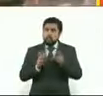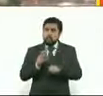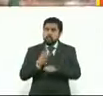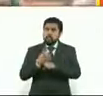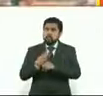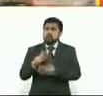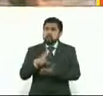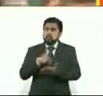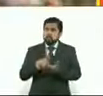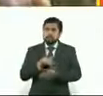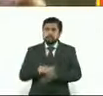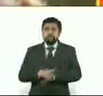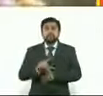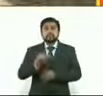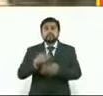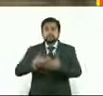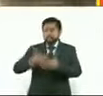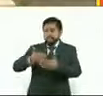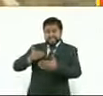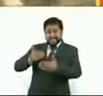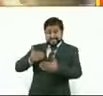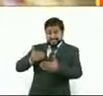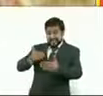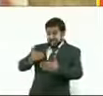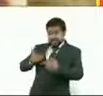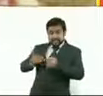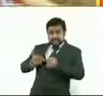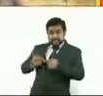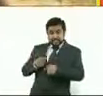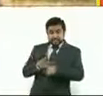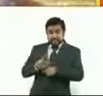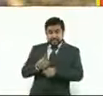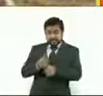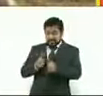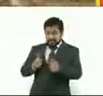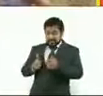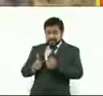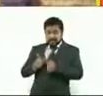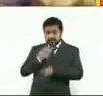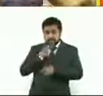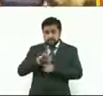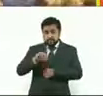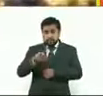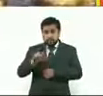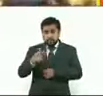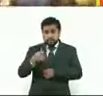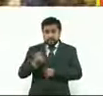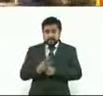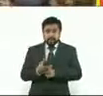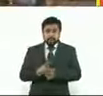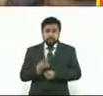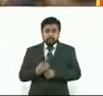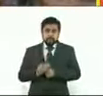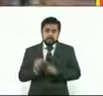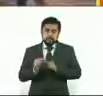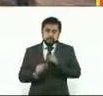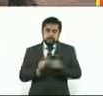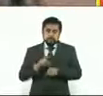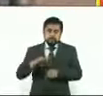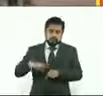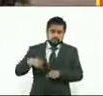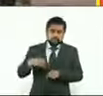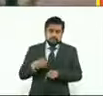que lo íbamos a perder en la competencia, pero que aceleró el paso y que ha recuperado terreno.